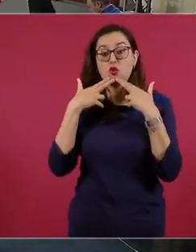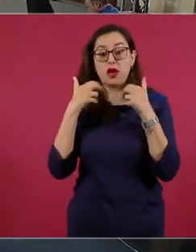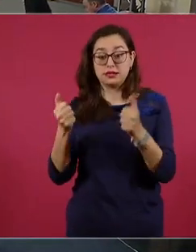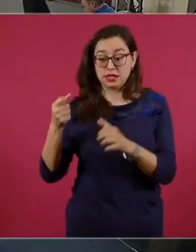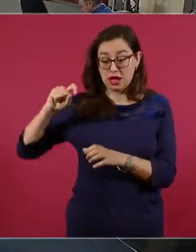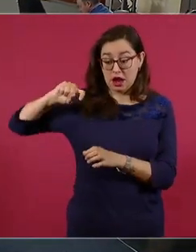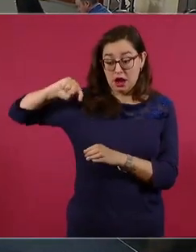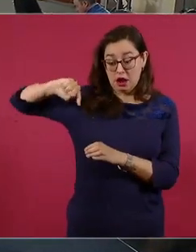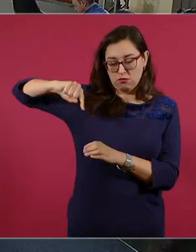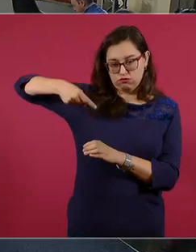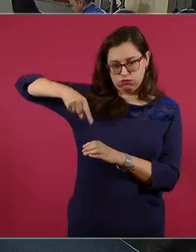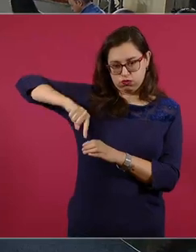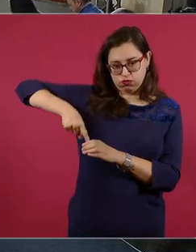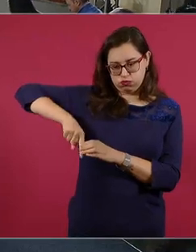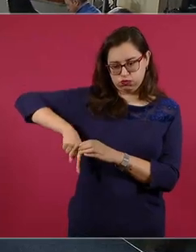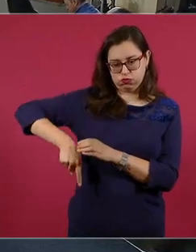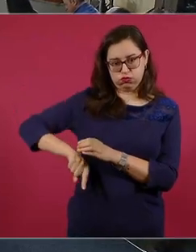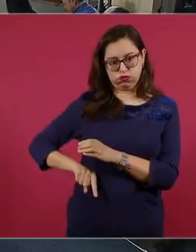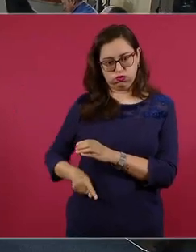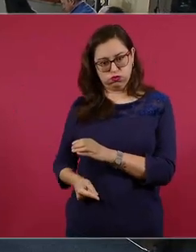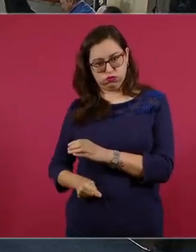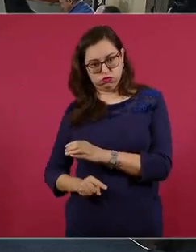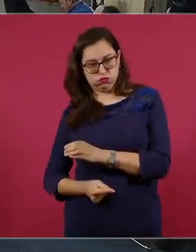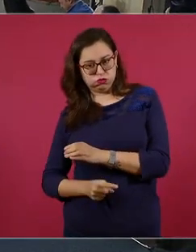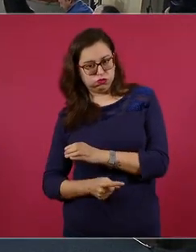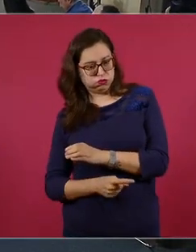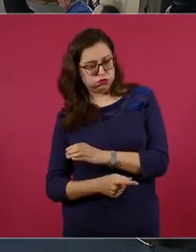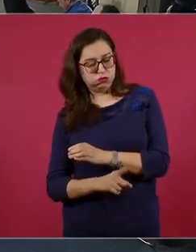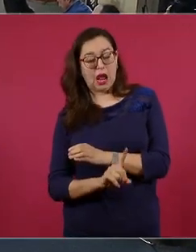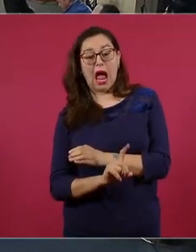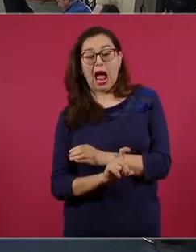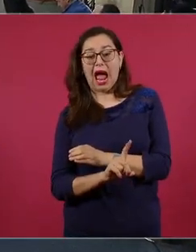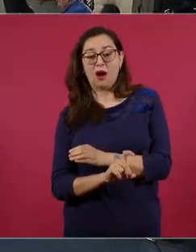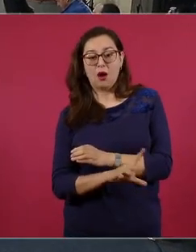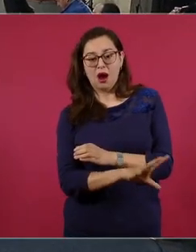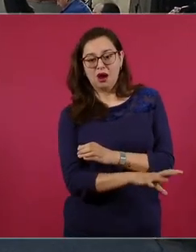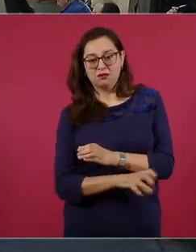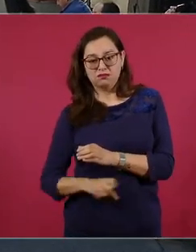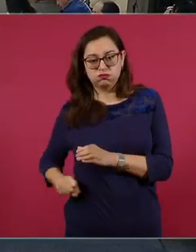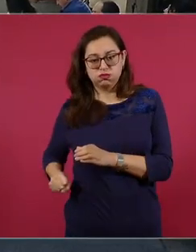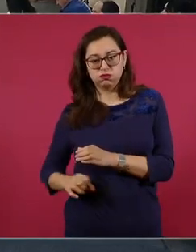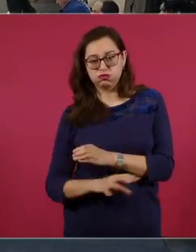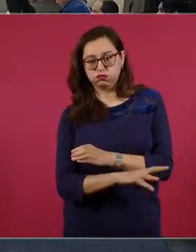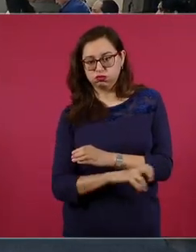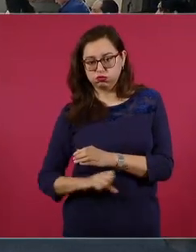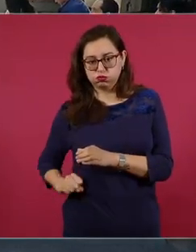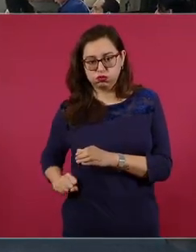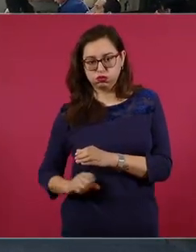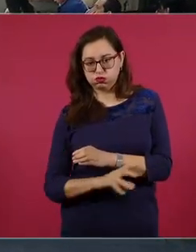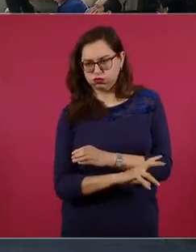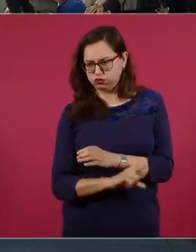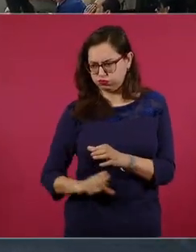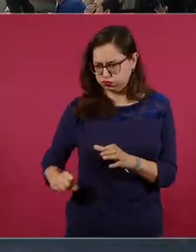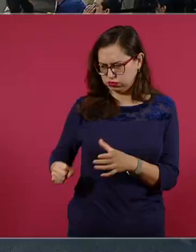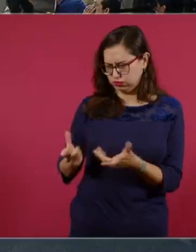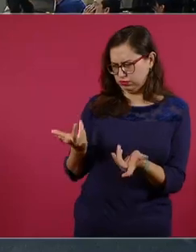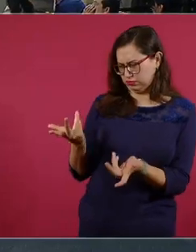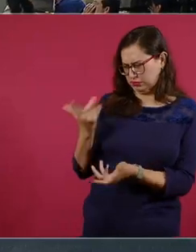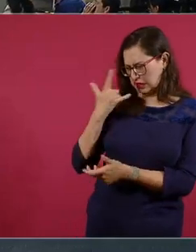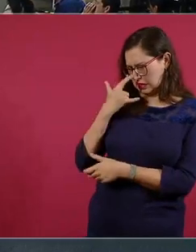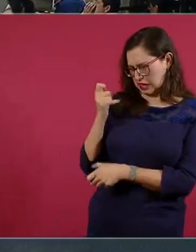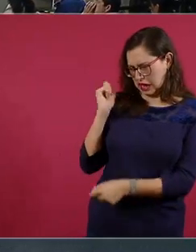llamada San Lorenzo, allí en el municipio de Emiliano Zapata, y del cual pues no se sabe si hay algún registro de este pozo, si hay